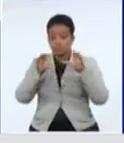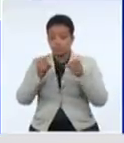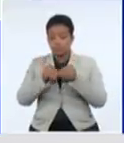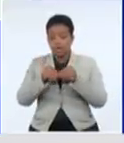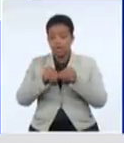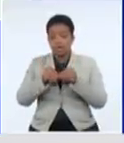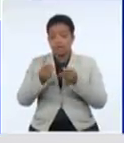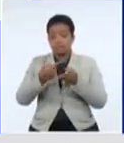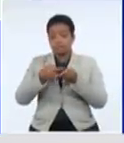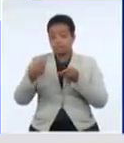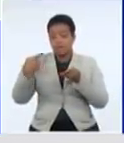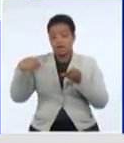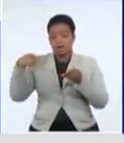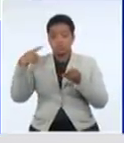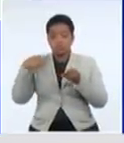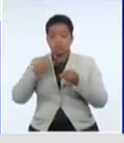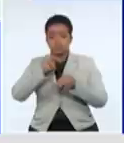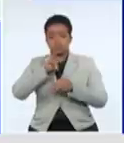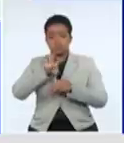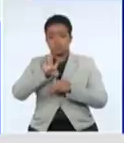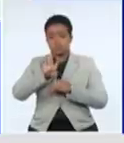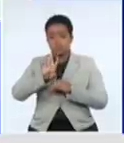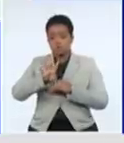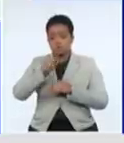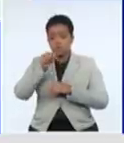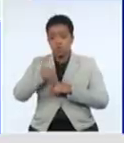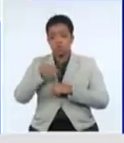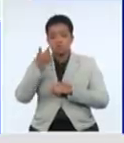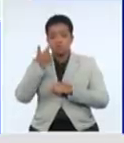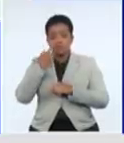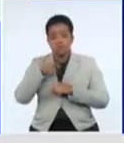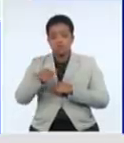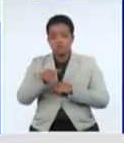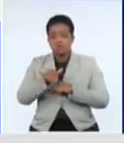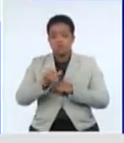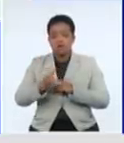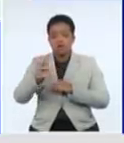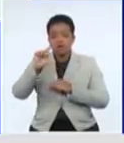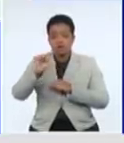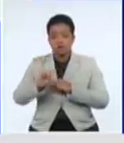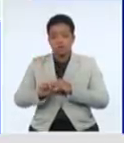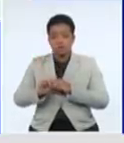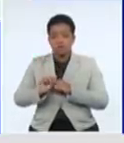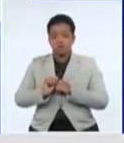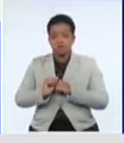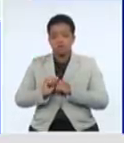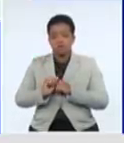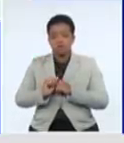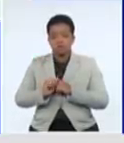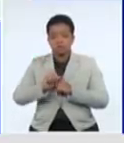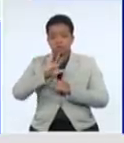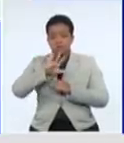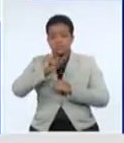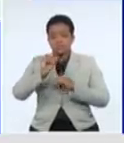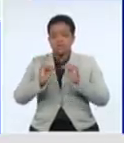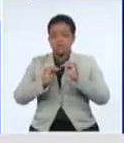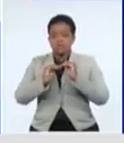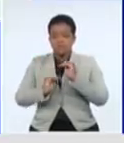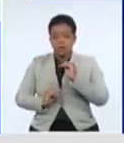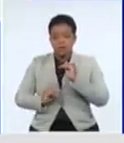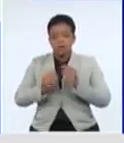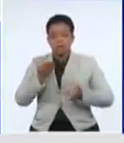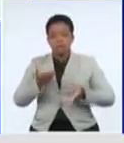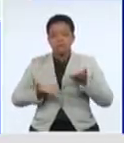ayer. Hoy se puede apreciar también 56 casos pediátricos menos que el día